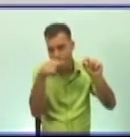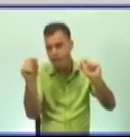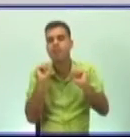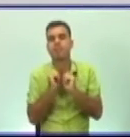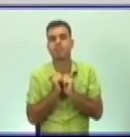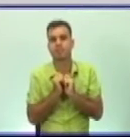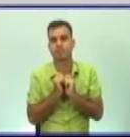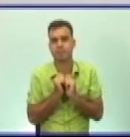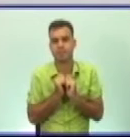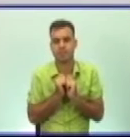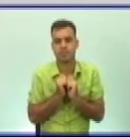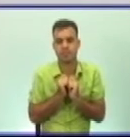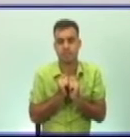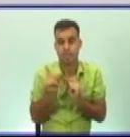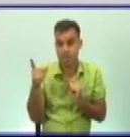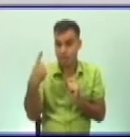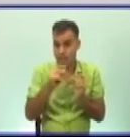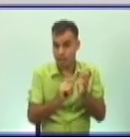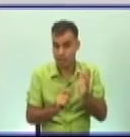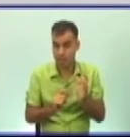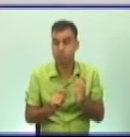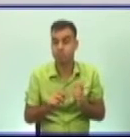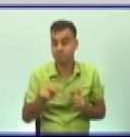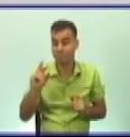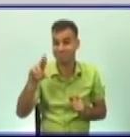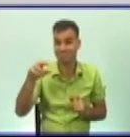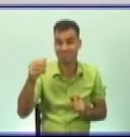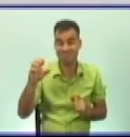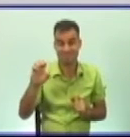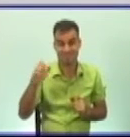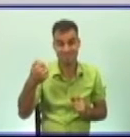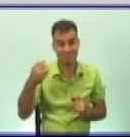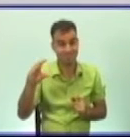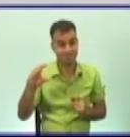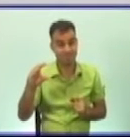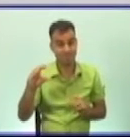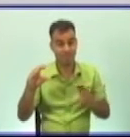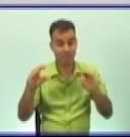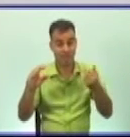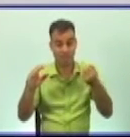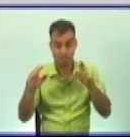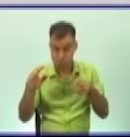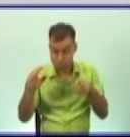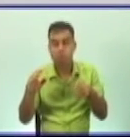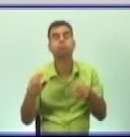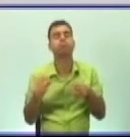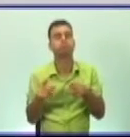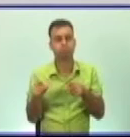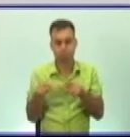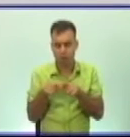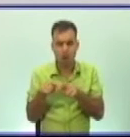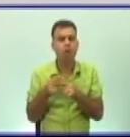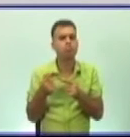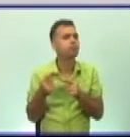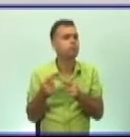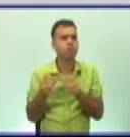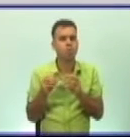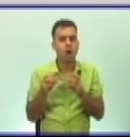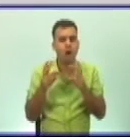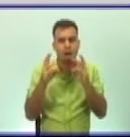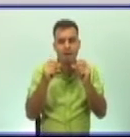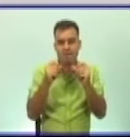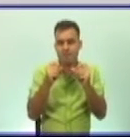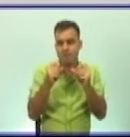este caso de este ejercicio, la reactancia capacitiva, el valor de la reactancia capacitiva tiene un cierto valor, redondeen